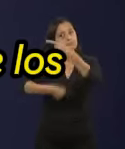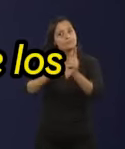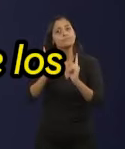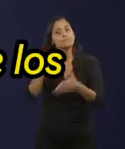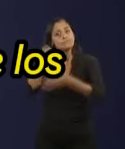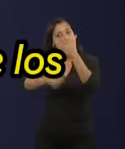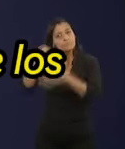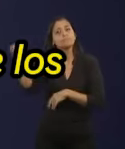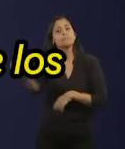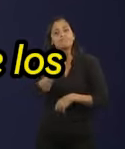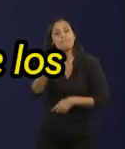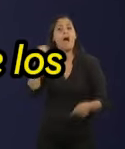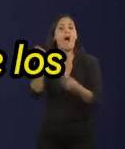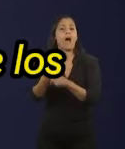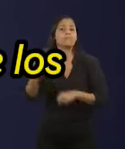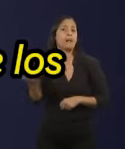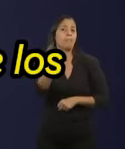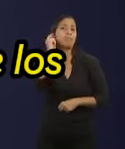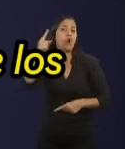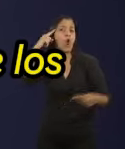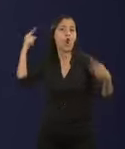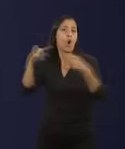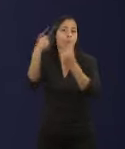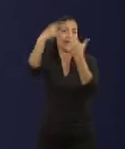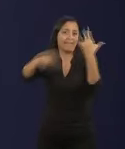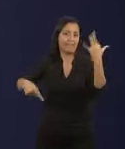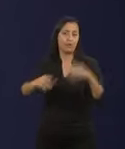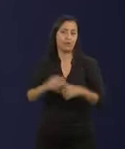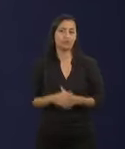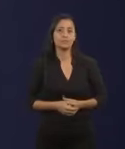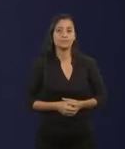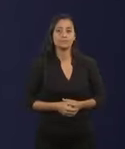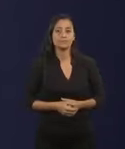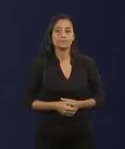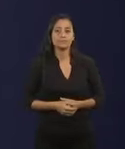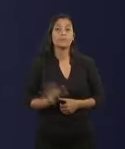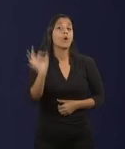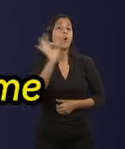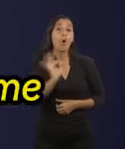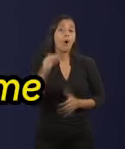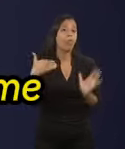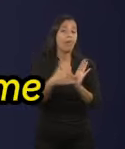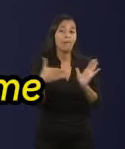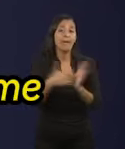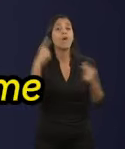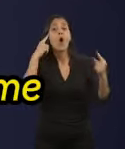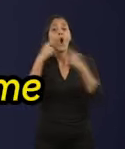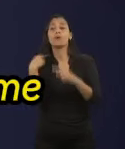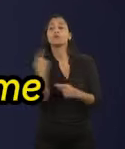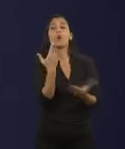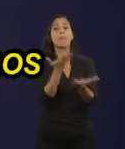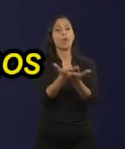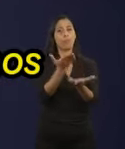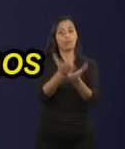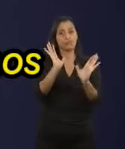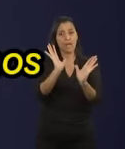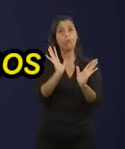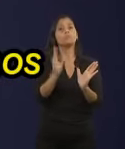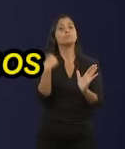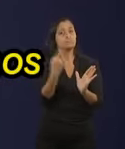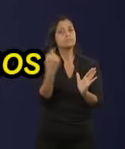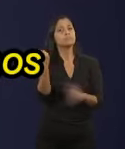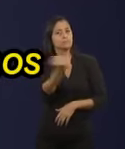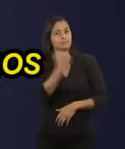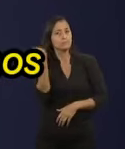que nos propusimos y cada uno de los objetivos por lo que que que no solo que propusimos perdoname sino